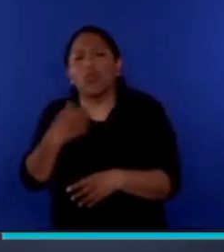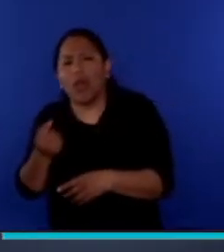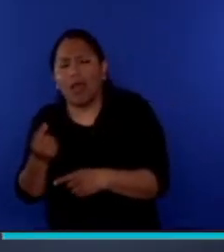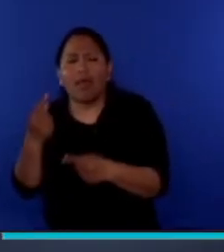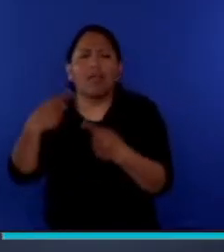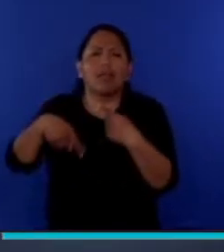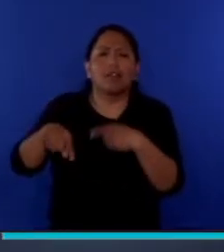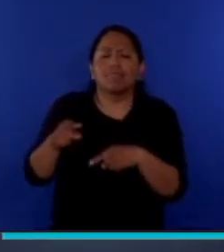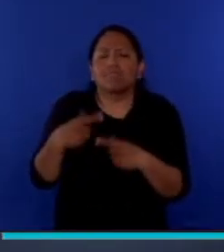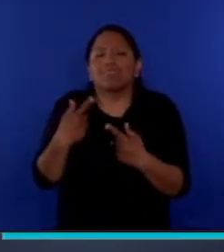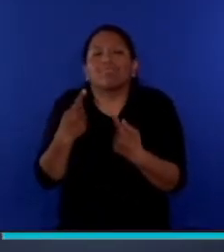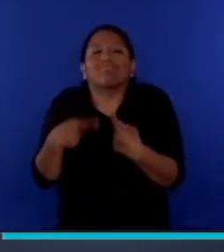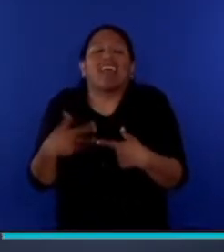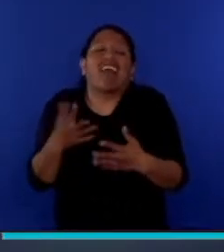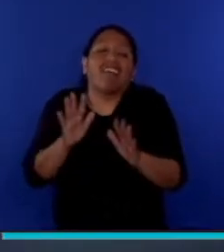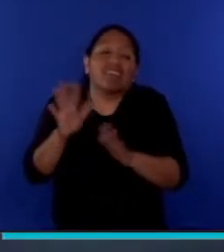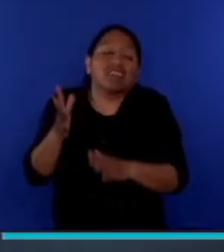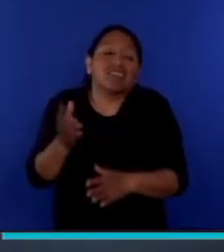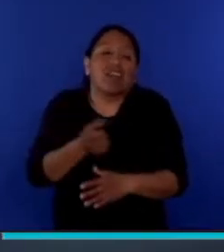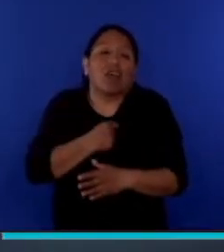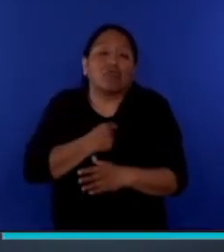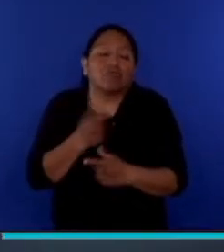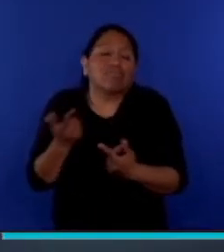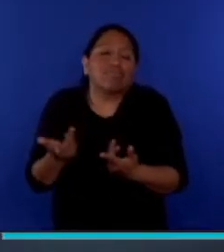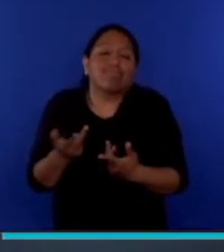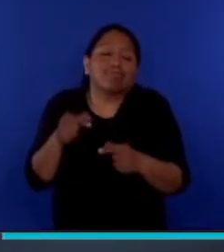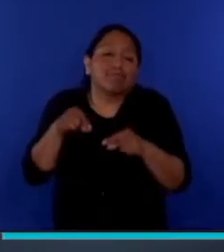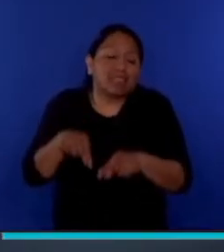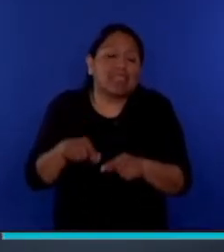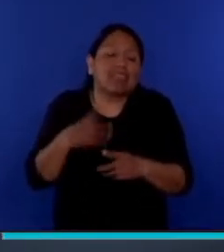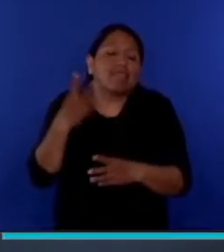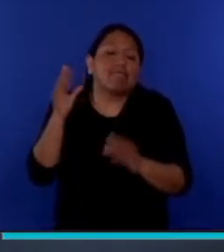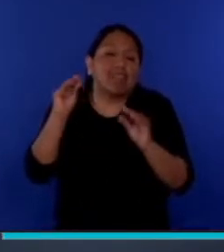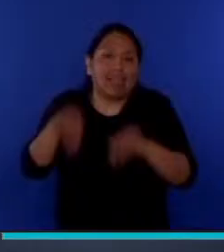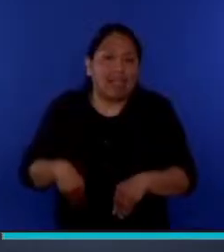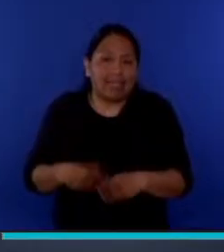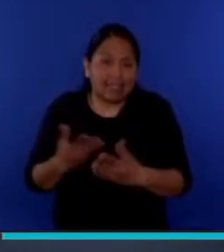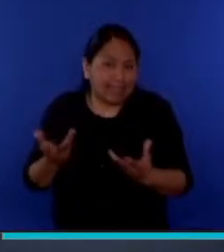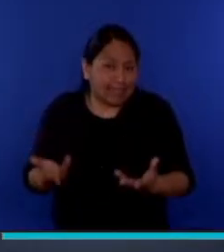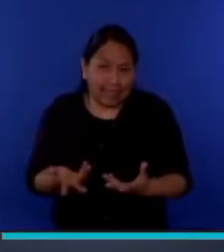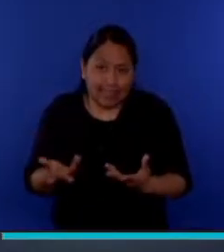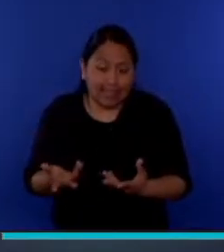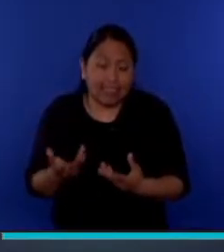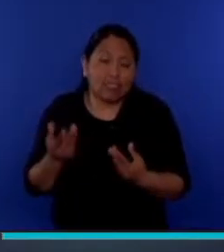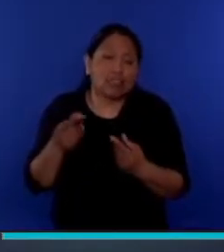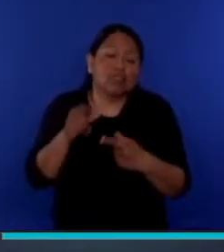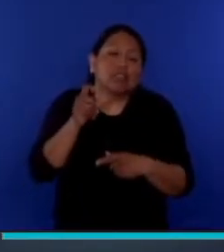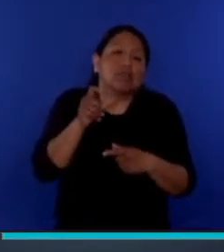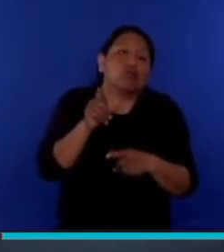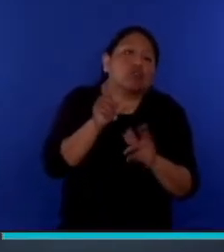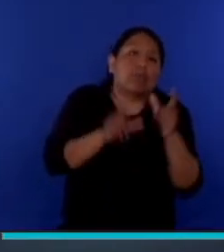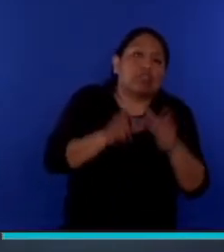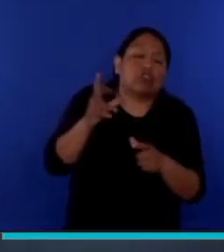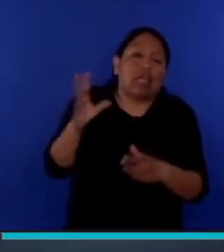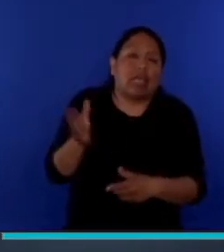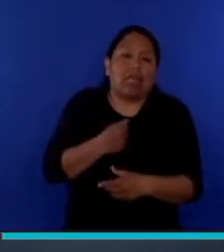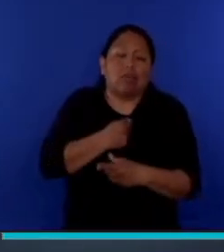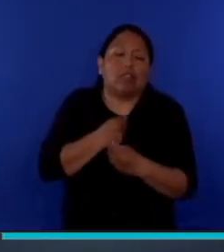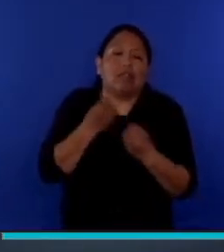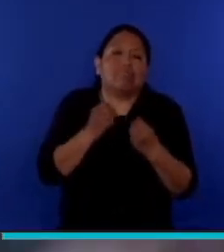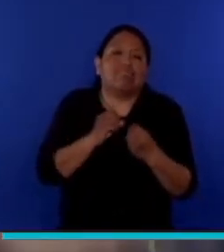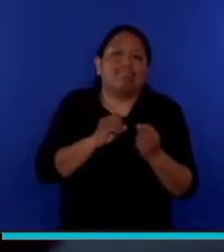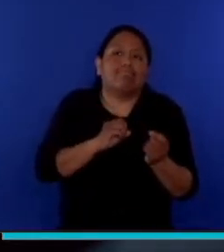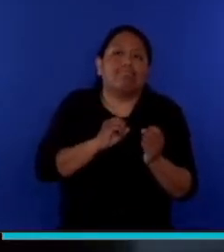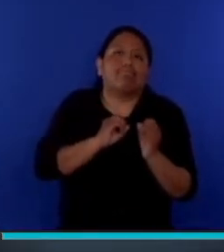esas adopciones, lamentablemente, que es algo que tenemos que trabajar acá, fracasan y muchos adoptantes devuelven a los niños y ese